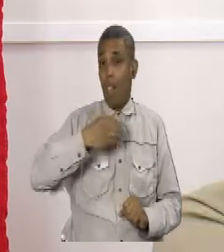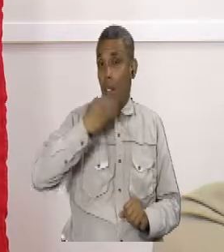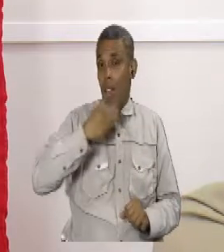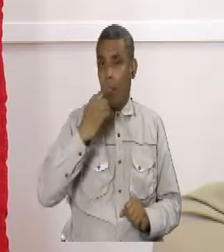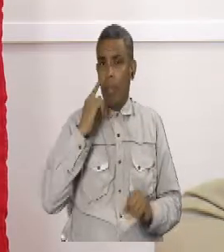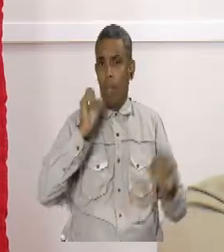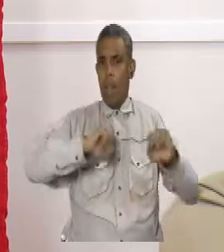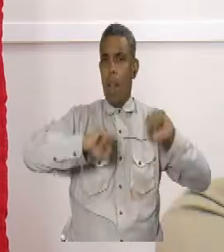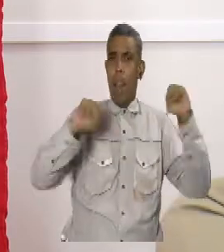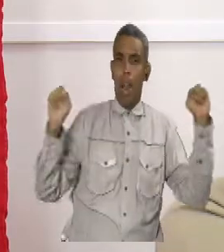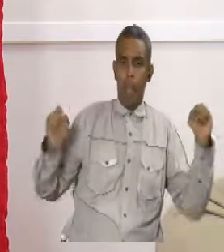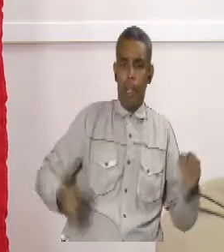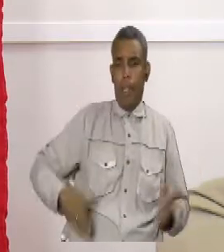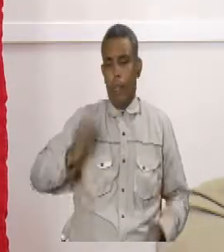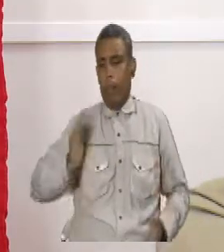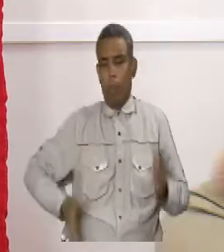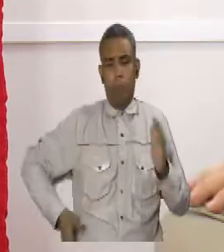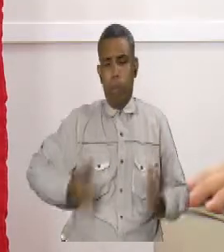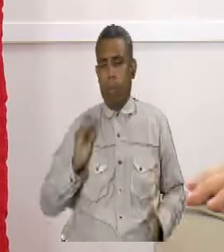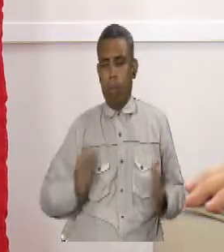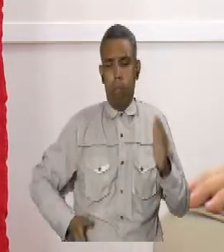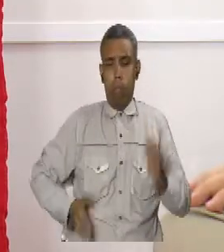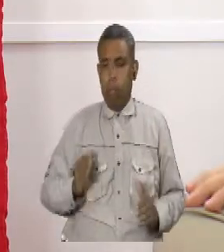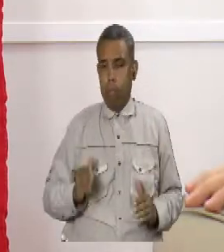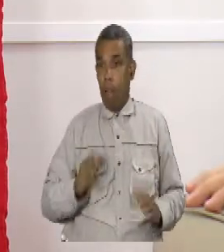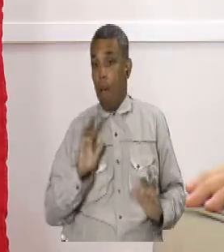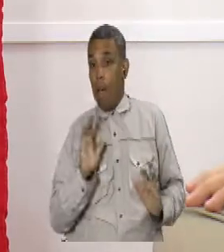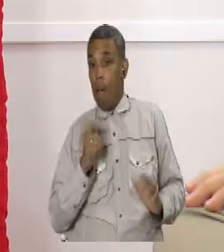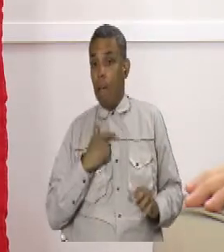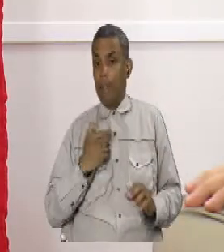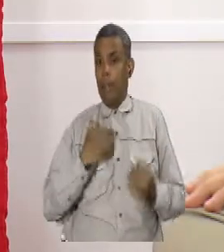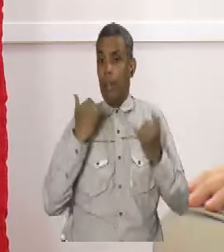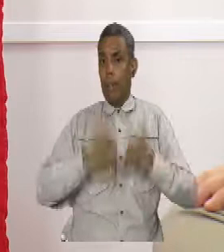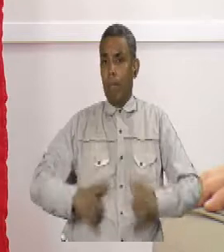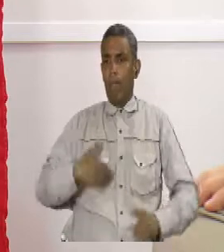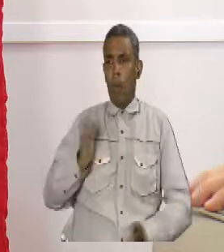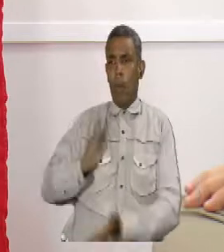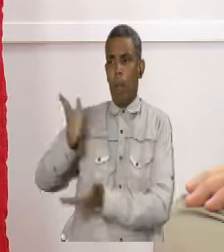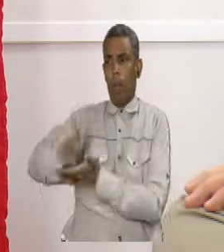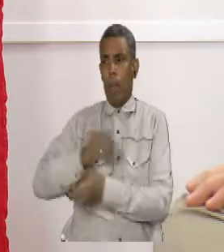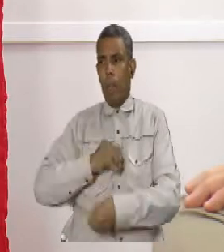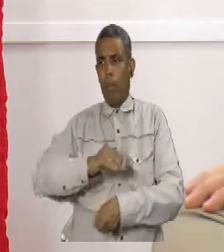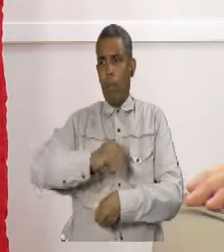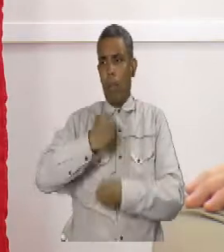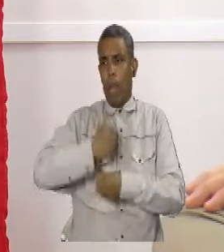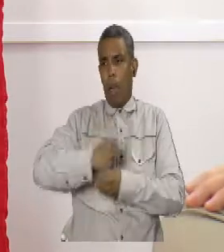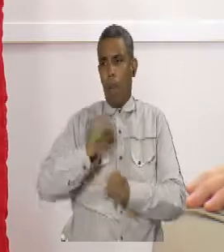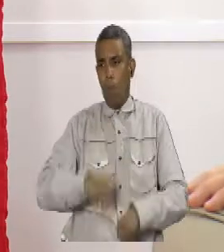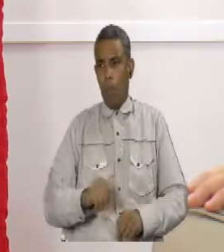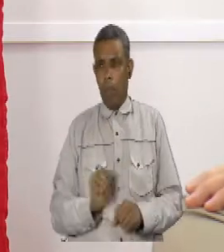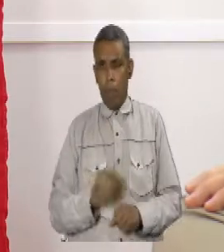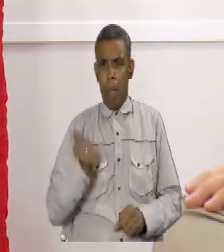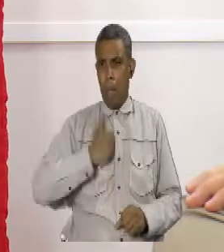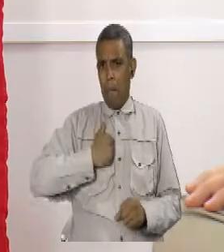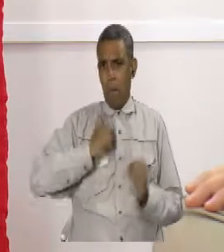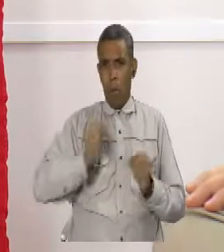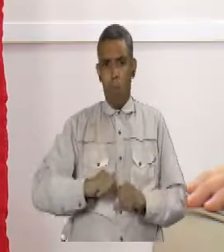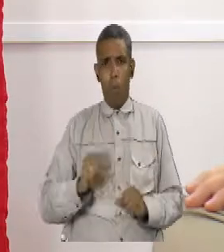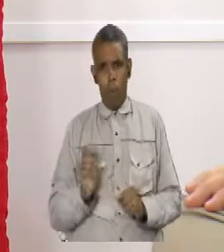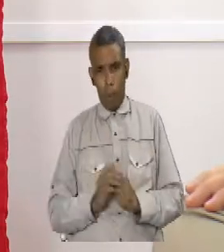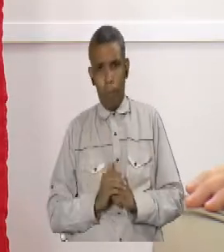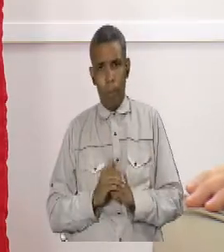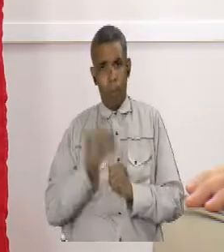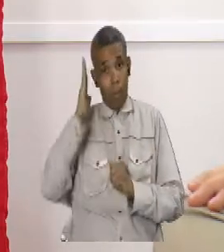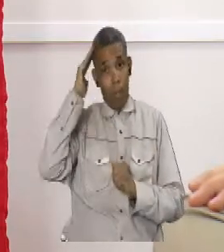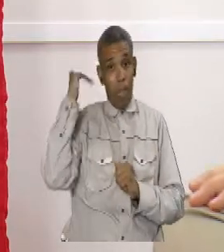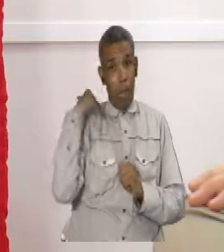pero necesitan verse en la oficina muy bien, entonces se planchan el cabello casi todos los días y tienen su propia plancha en casa. Esa es una forma inapropiada de tratar